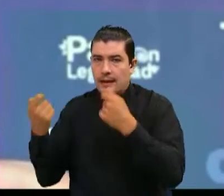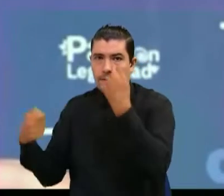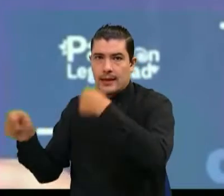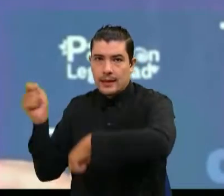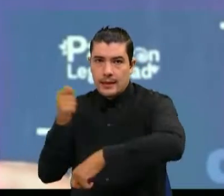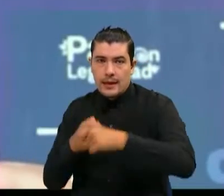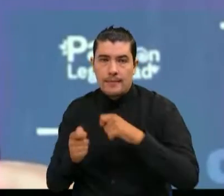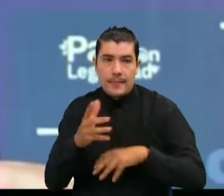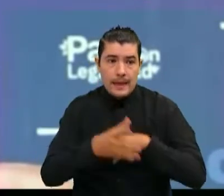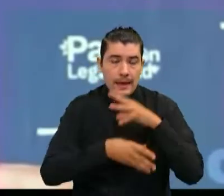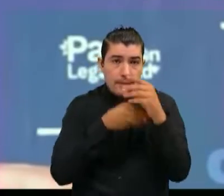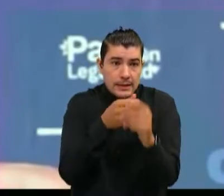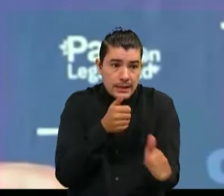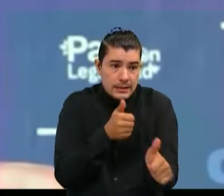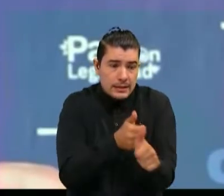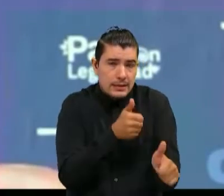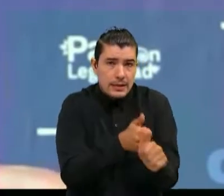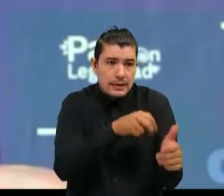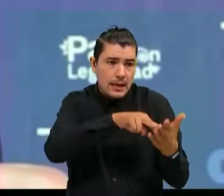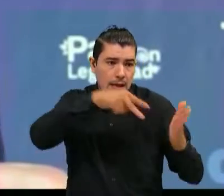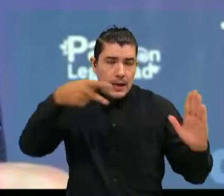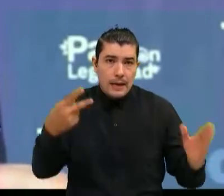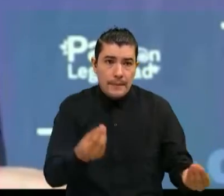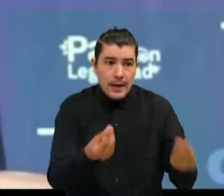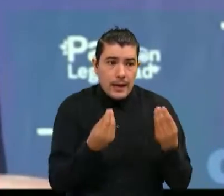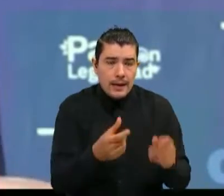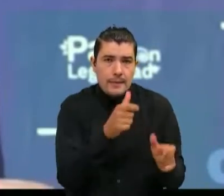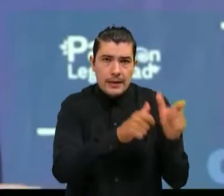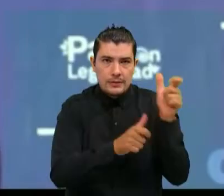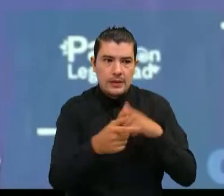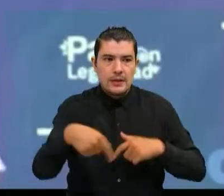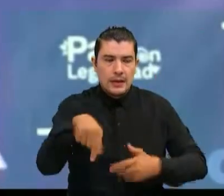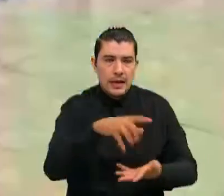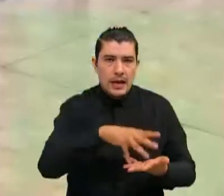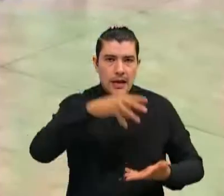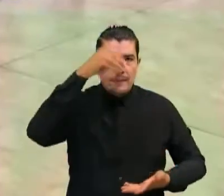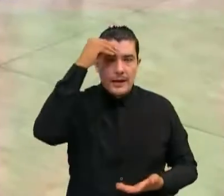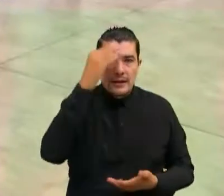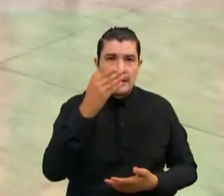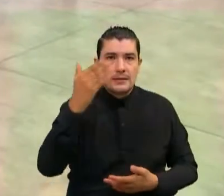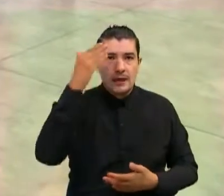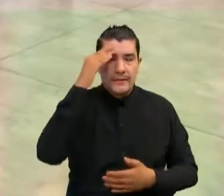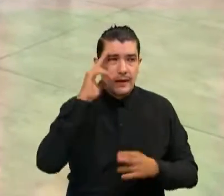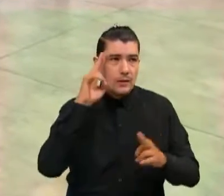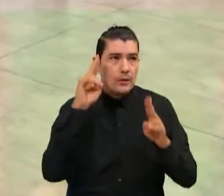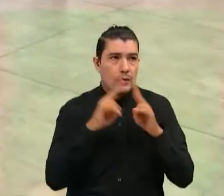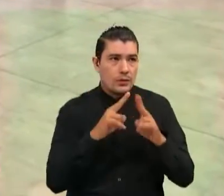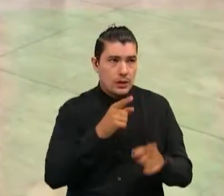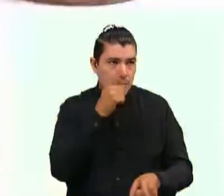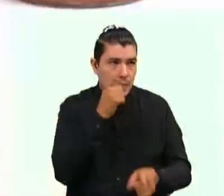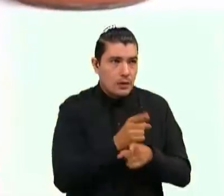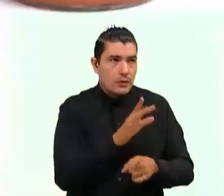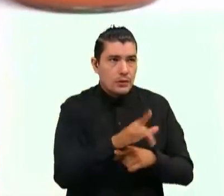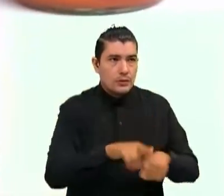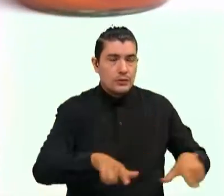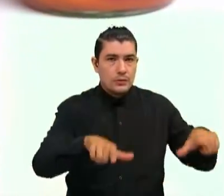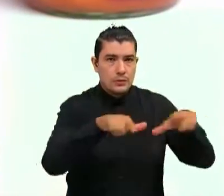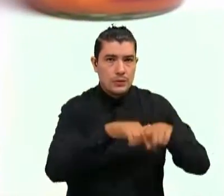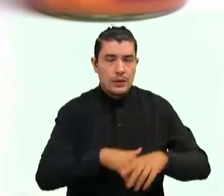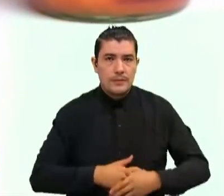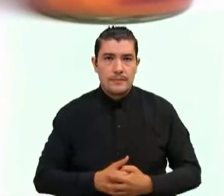acompañada de una asistencia técnica que permita que la gente esté haciendo lo conveniente en los lugares convenientes, es